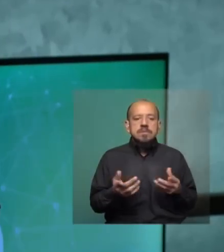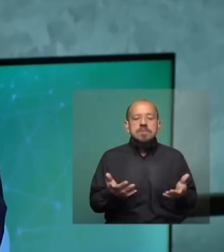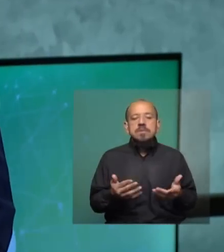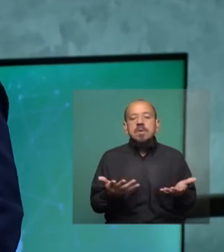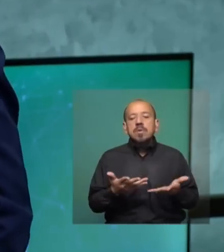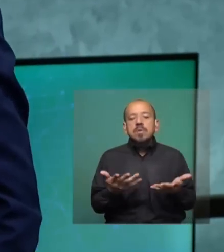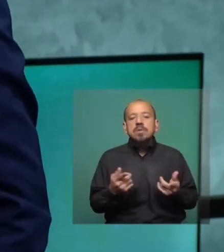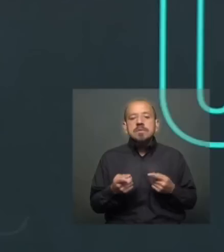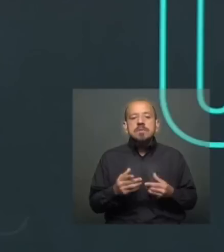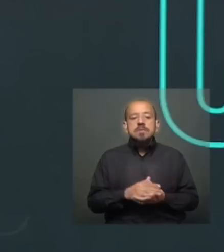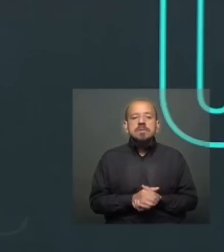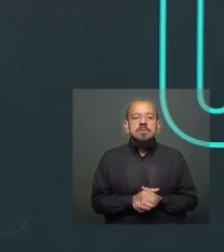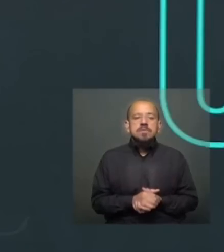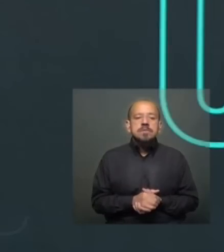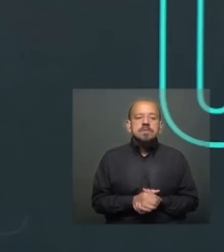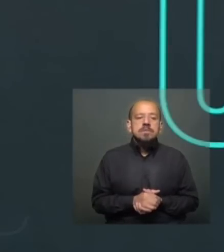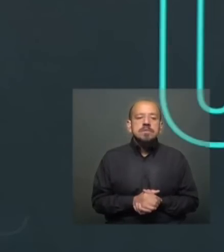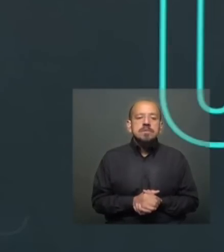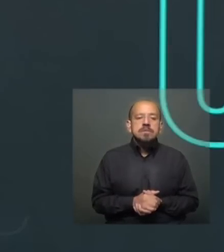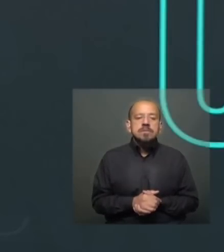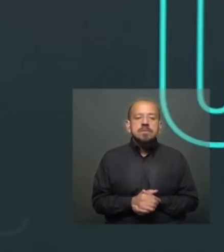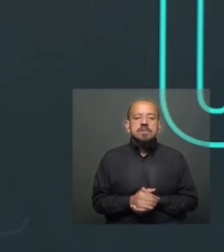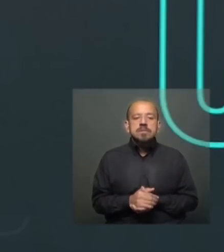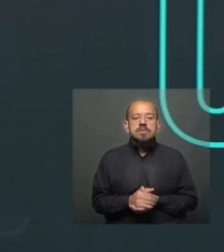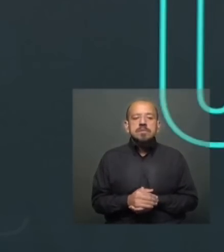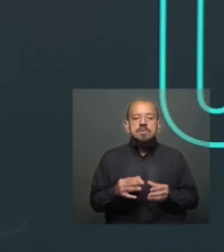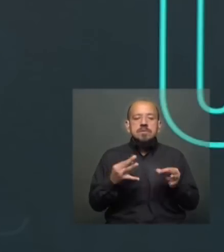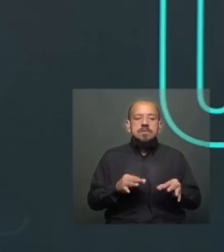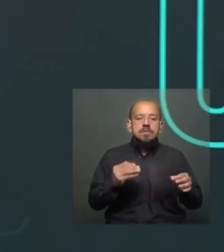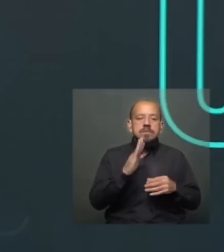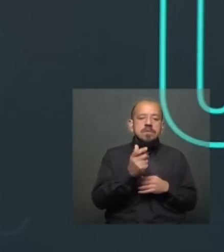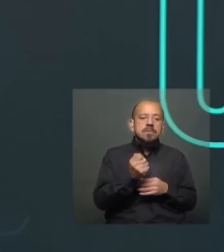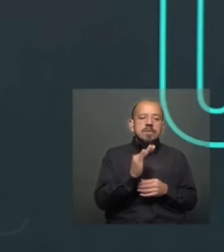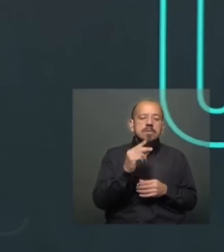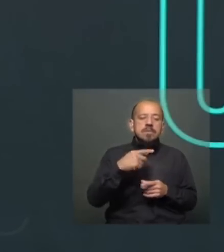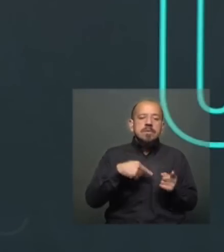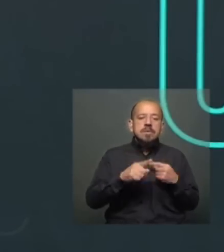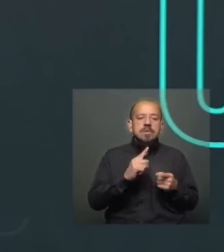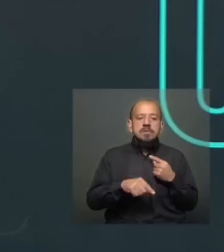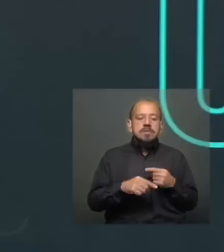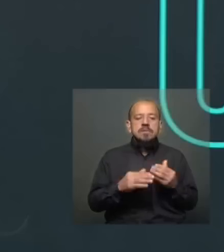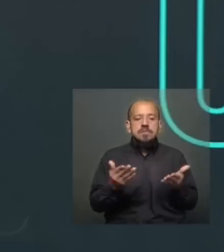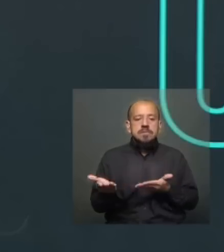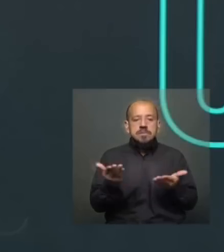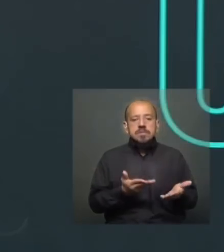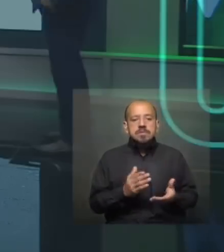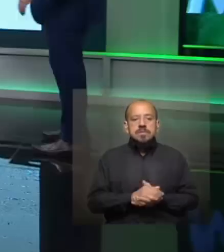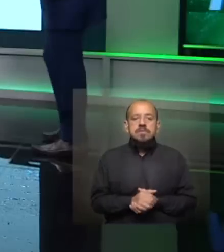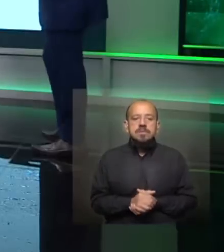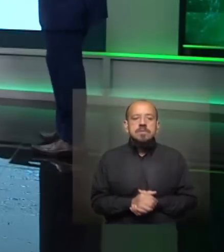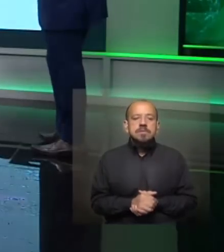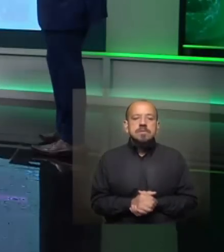nos vamos con qué cerrás la columna de hoy cerramos con una canción hermosa de papina de Palma que se llama la buena lectura para invitarnos a hablar muy